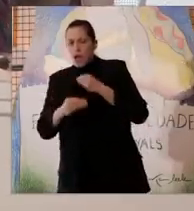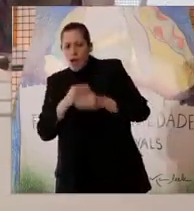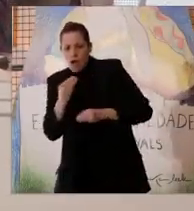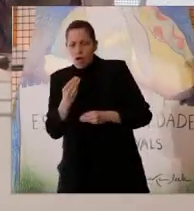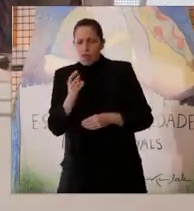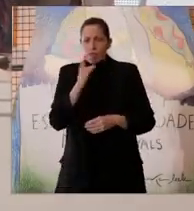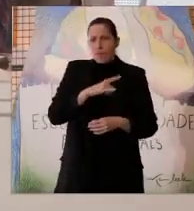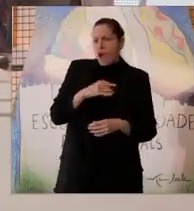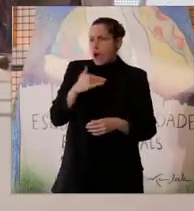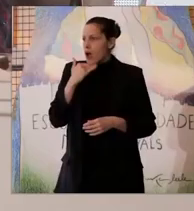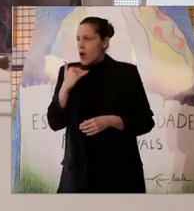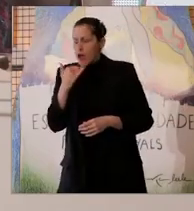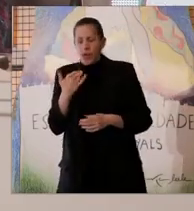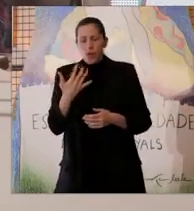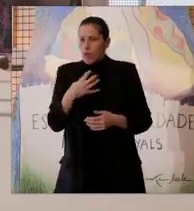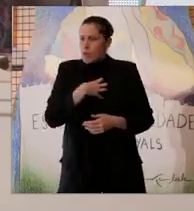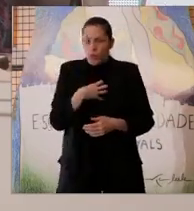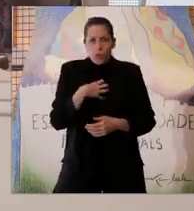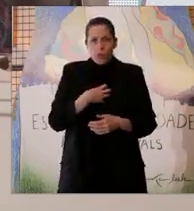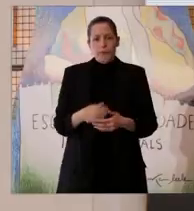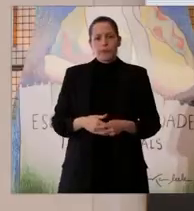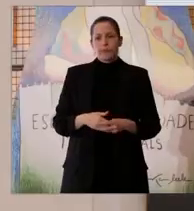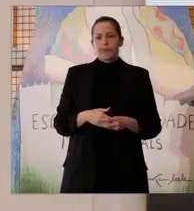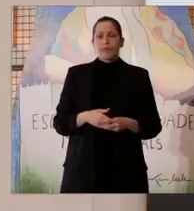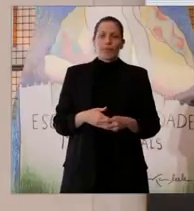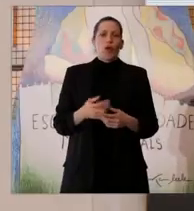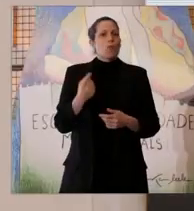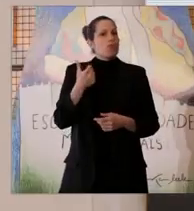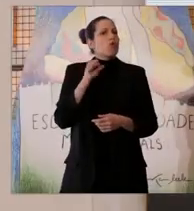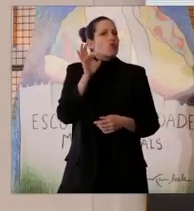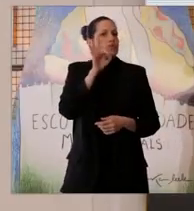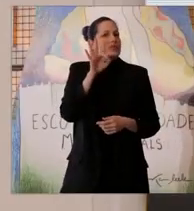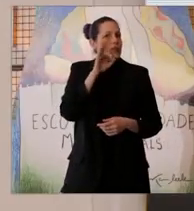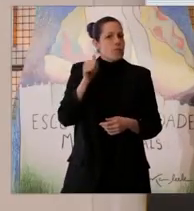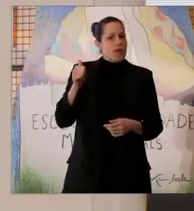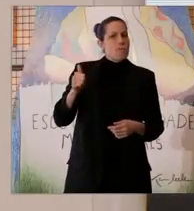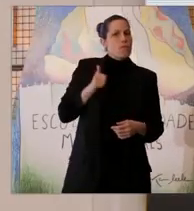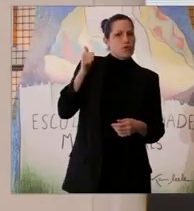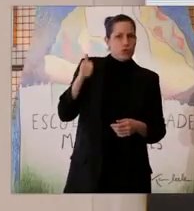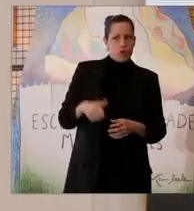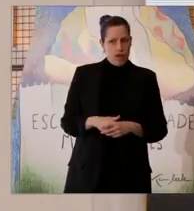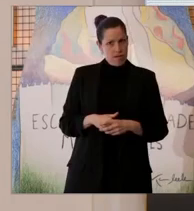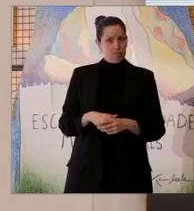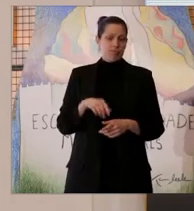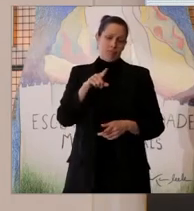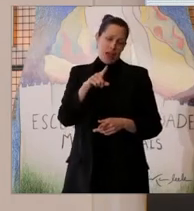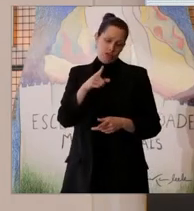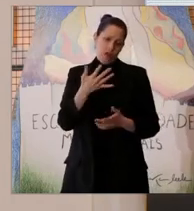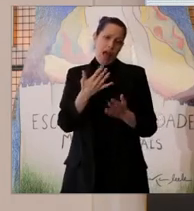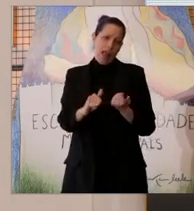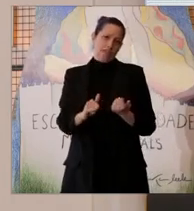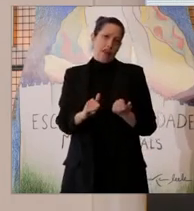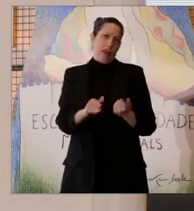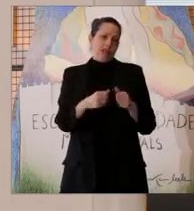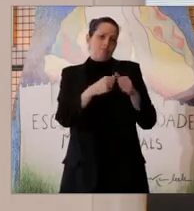si lo ha hecho un tío que viene es un autoexigencia que también es muy patriarcal totalmente totalmente en